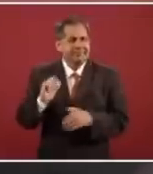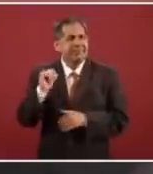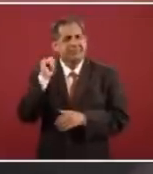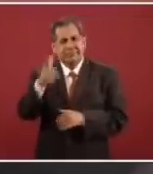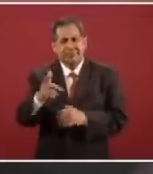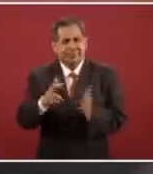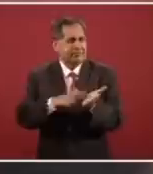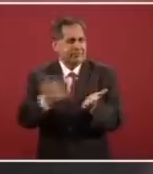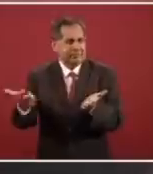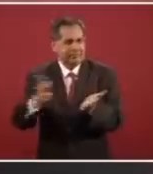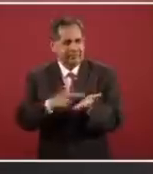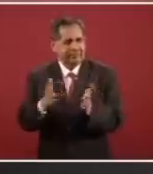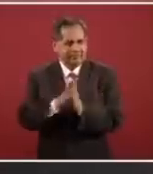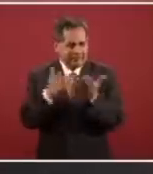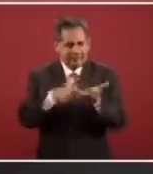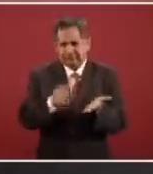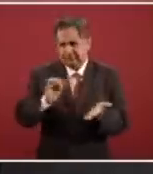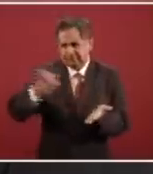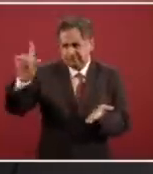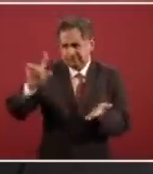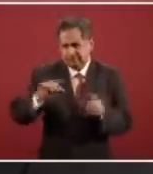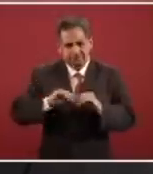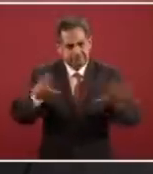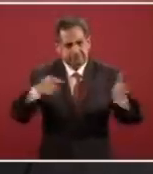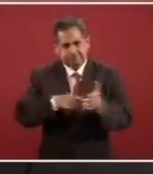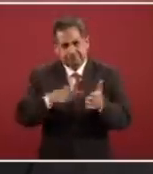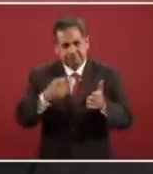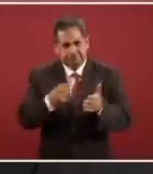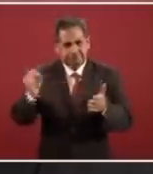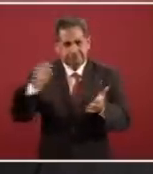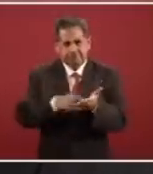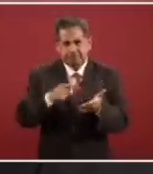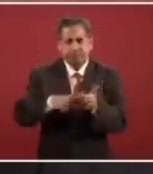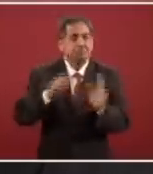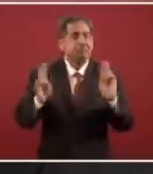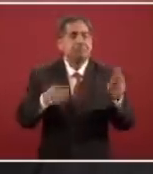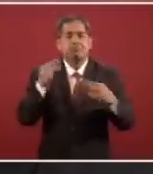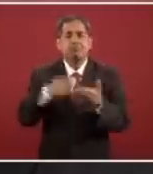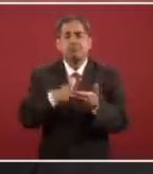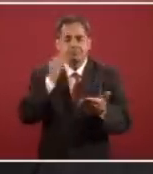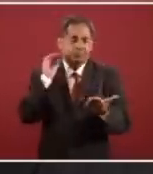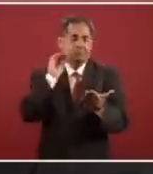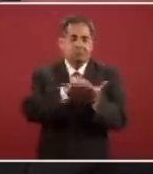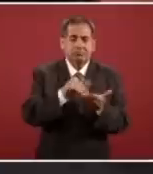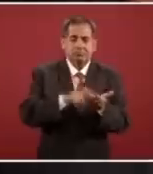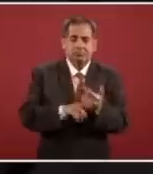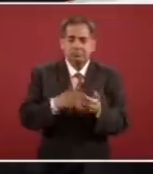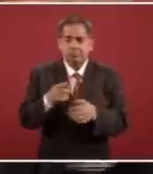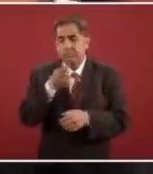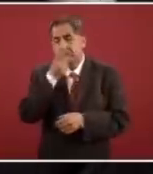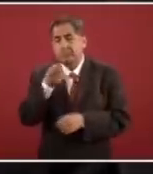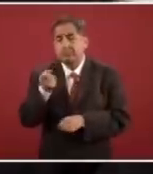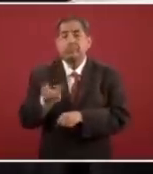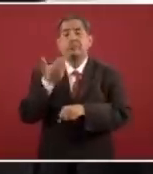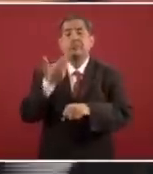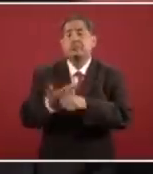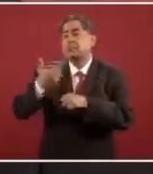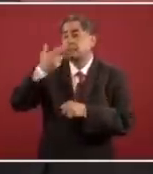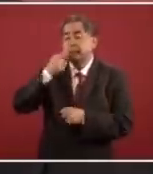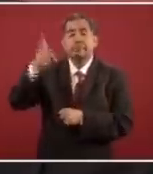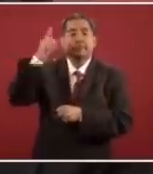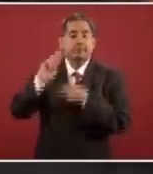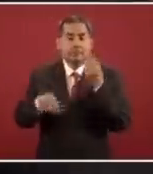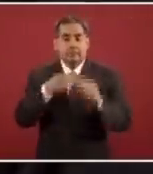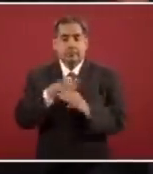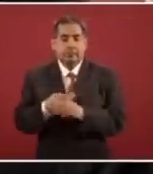revista famosa mundial. ¿Se acuerdan que siempre el secretario de Hacienda, mejor del mundo,